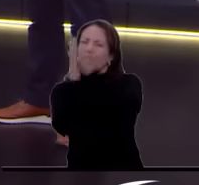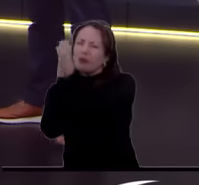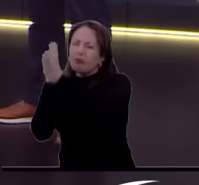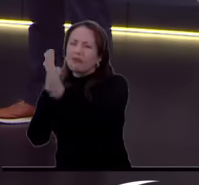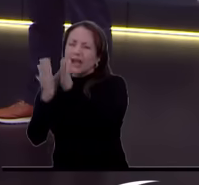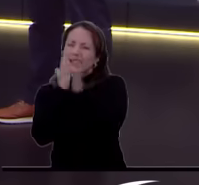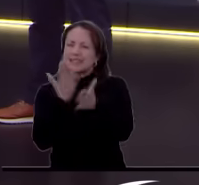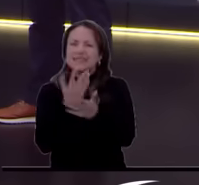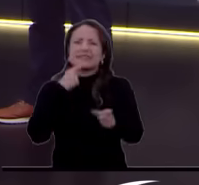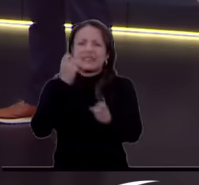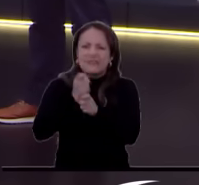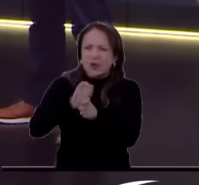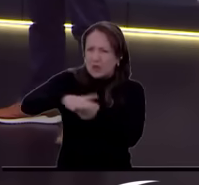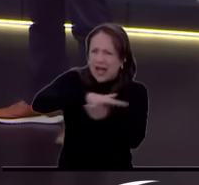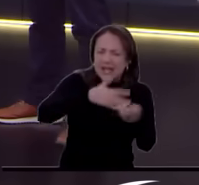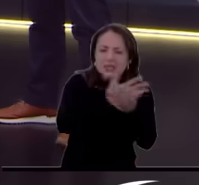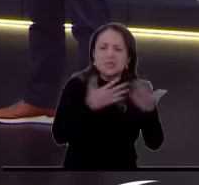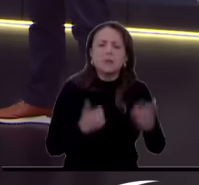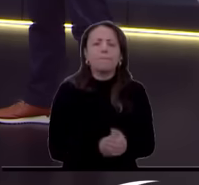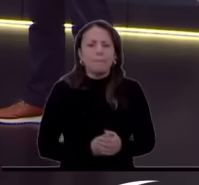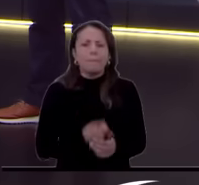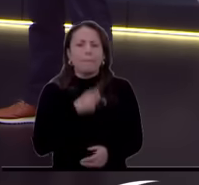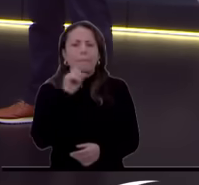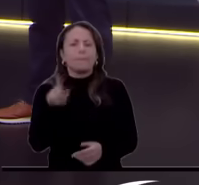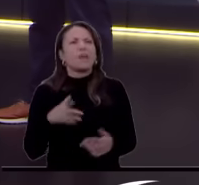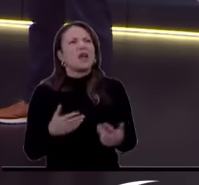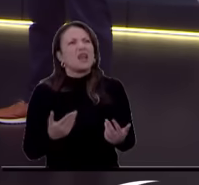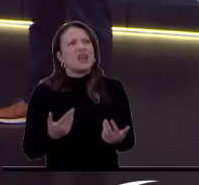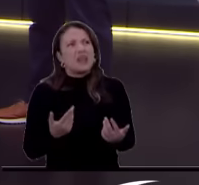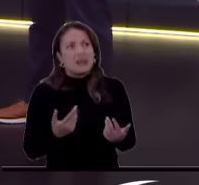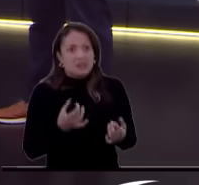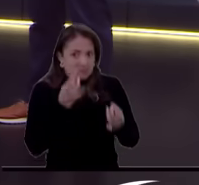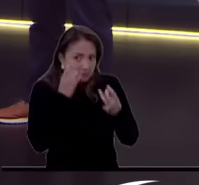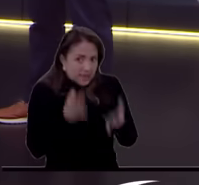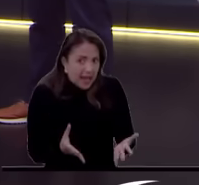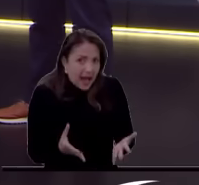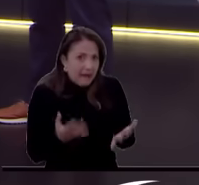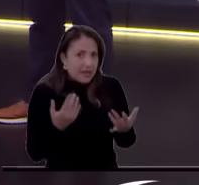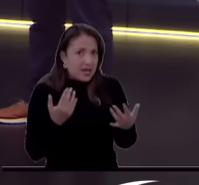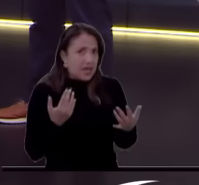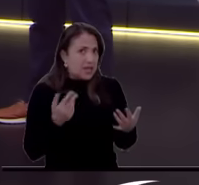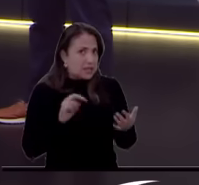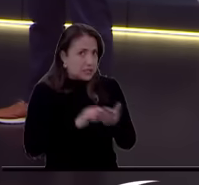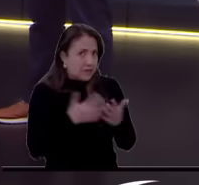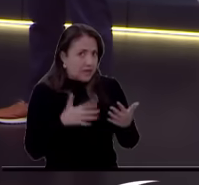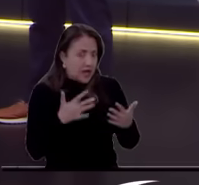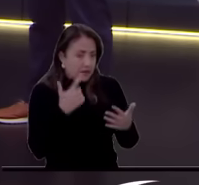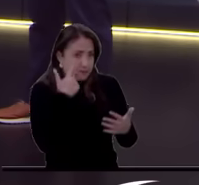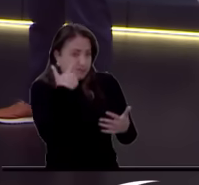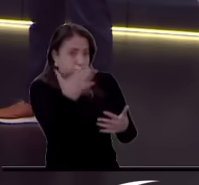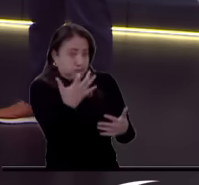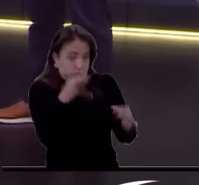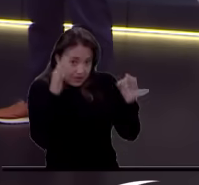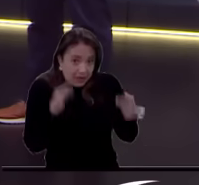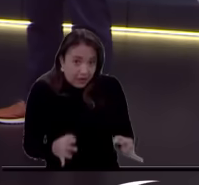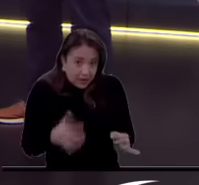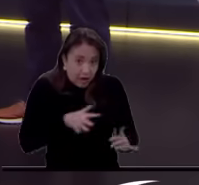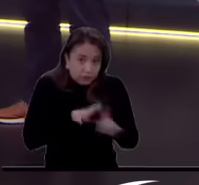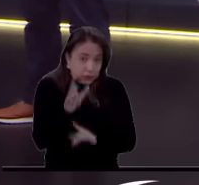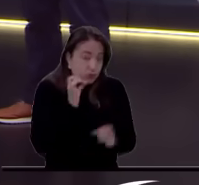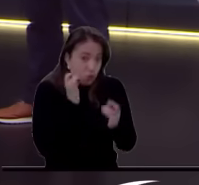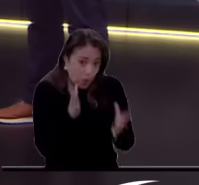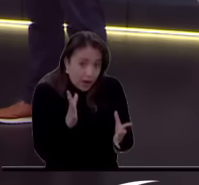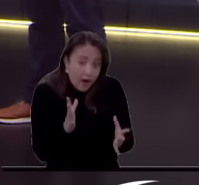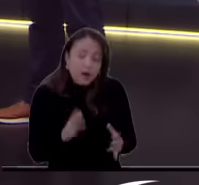dificultades que esto ha traído Cómo o sea Qué tan grave ha sido cómo lo podemos categorizar realmente es Así de grave es muy